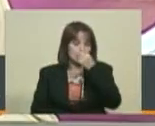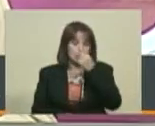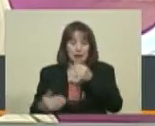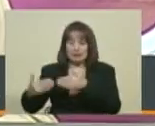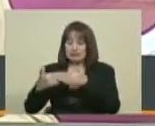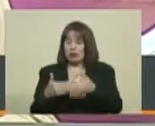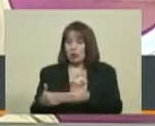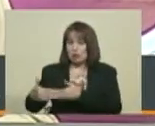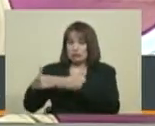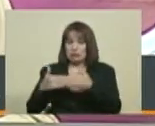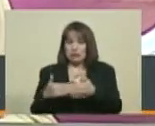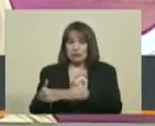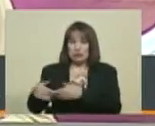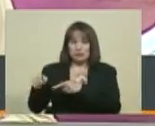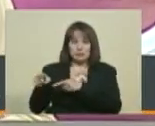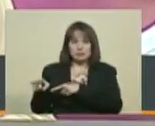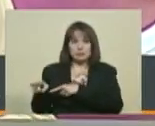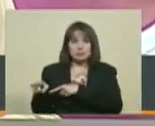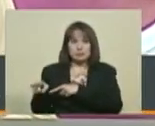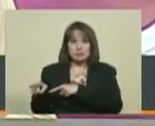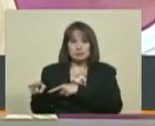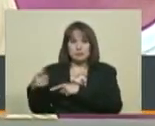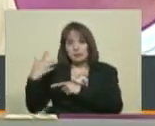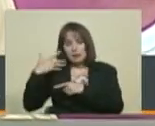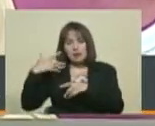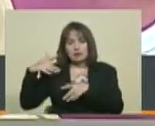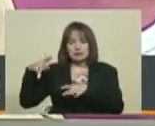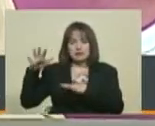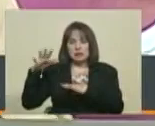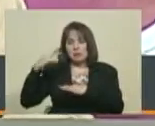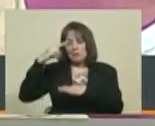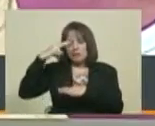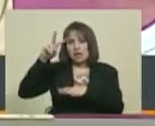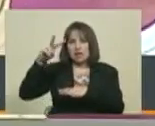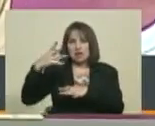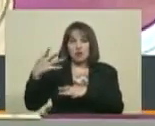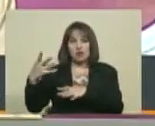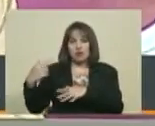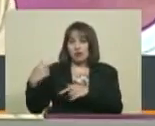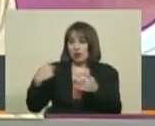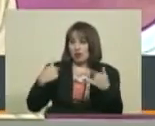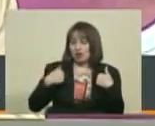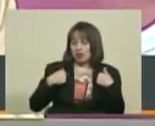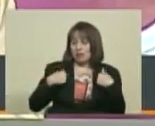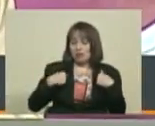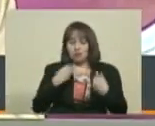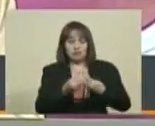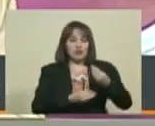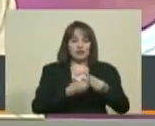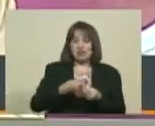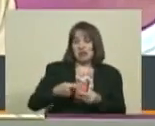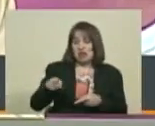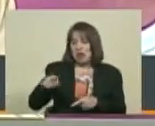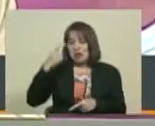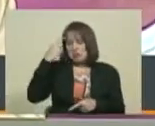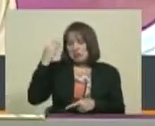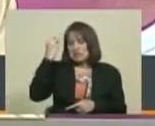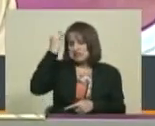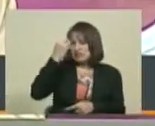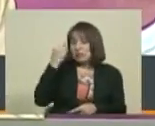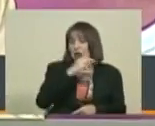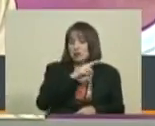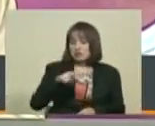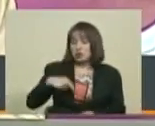imperialismo, pudiéramos decirle, ¿no?, con aquel personaje mexicano, no contaba con nuestra astucia, no contaba con nuestra